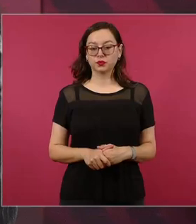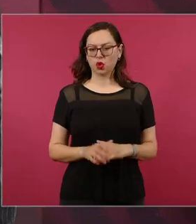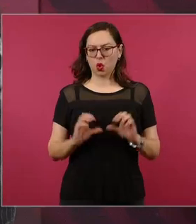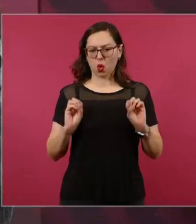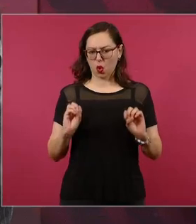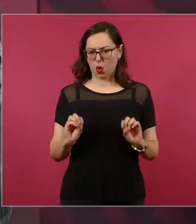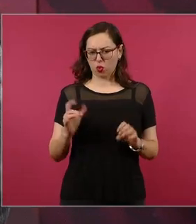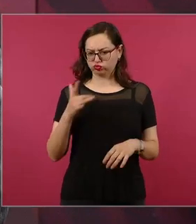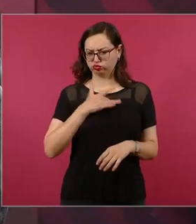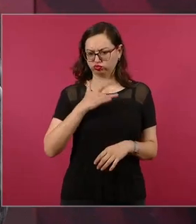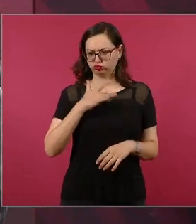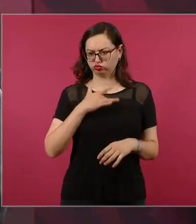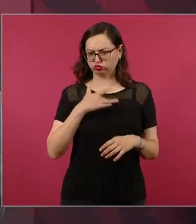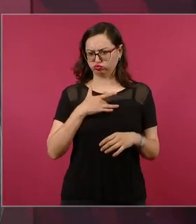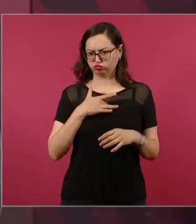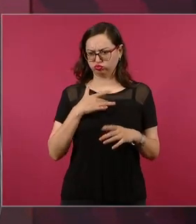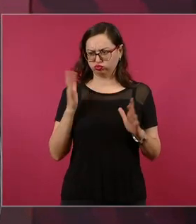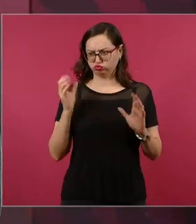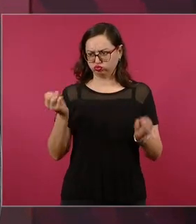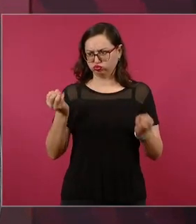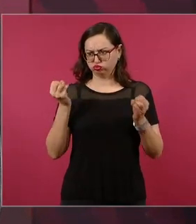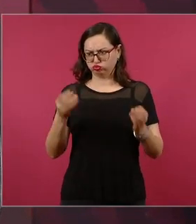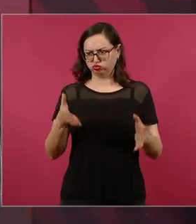cooperación, gratuito?